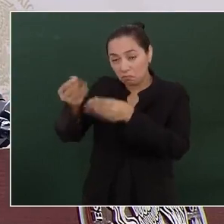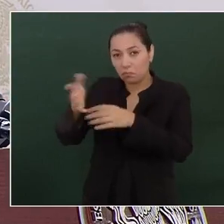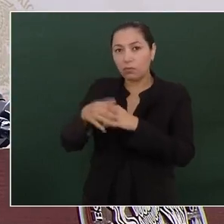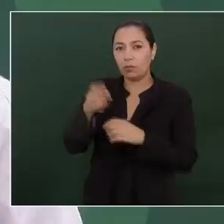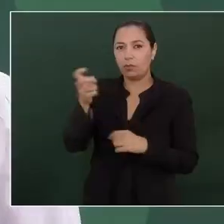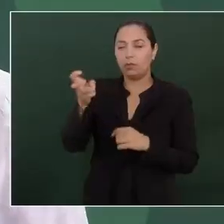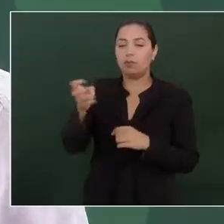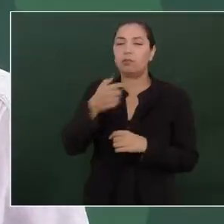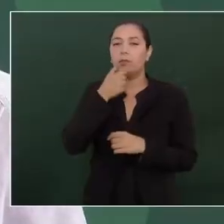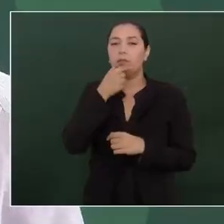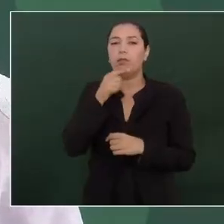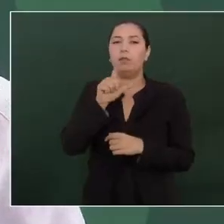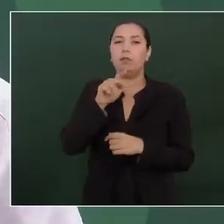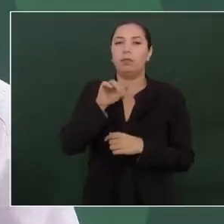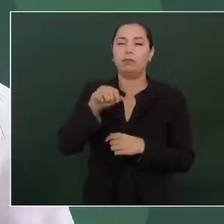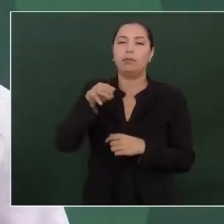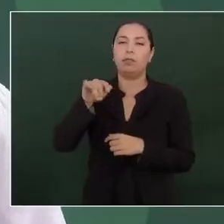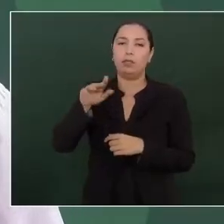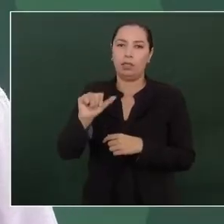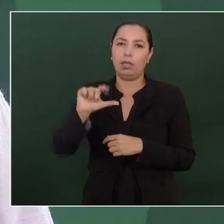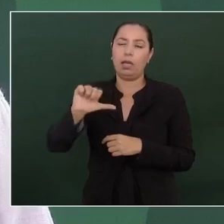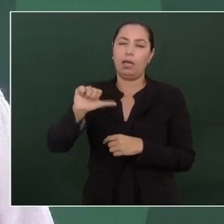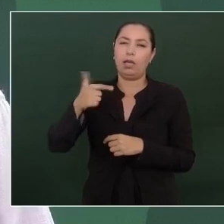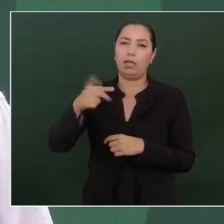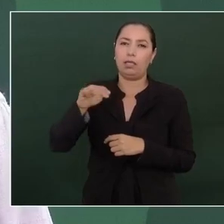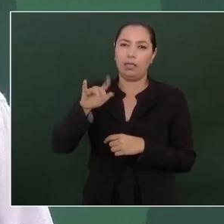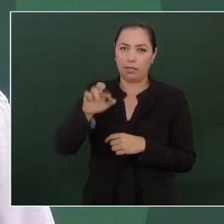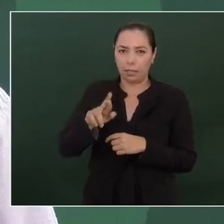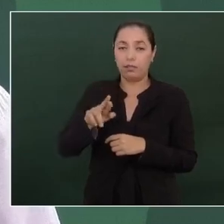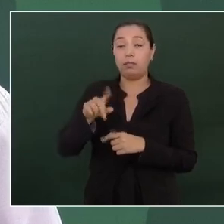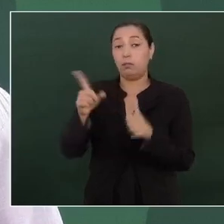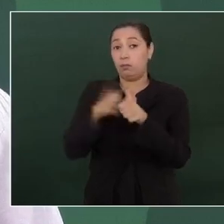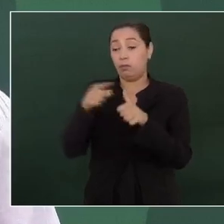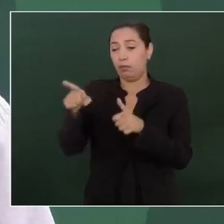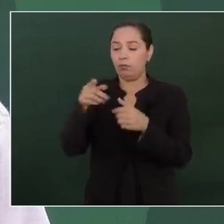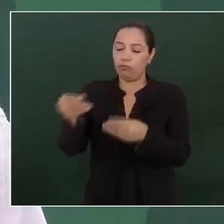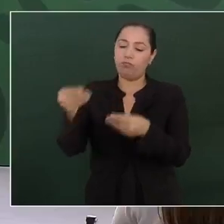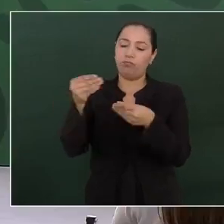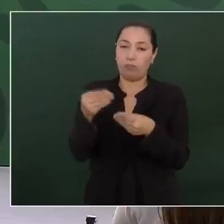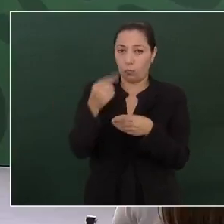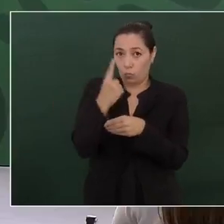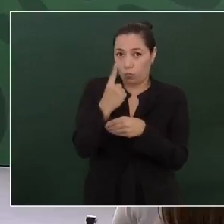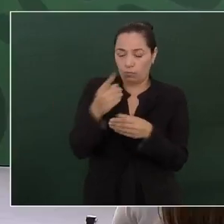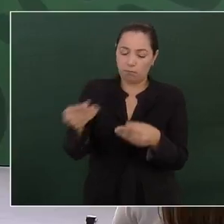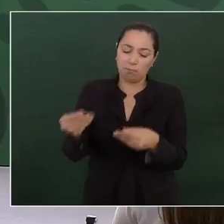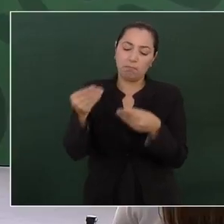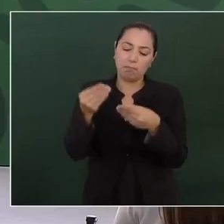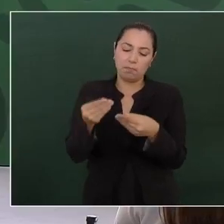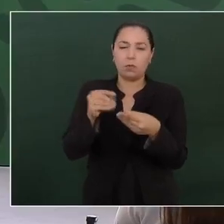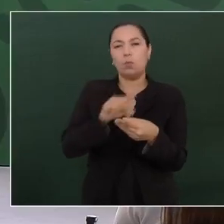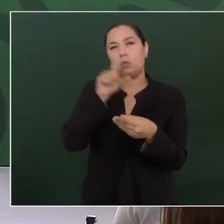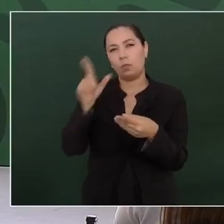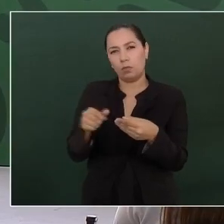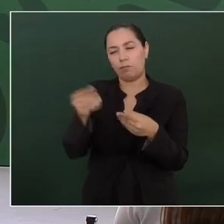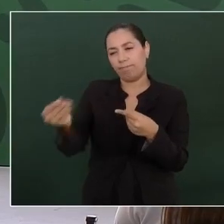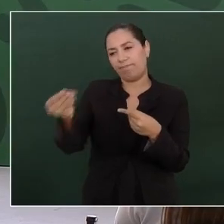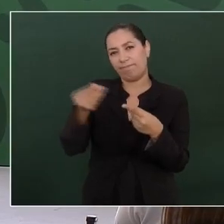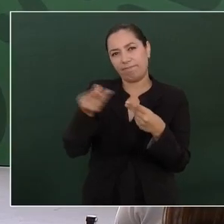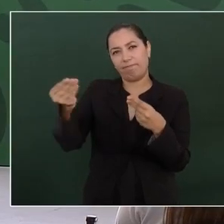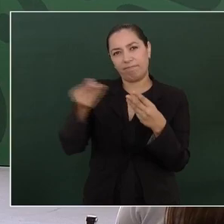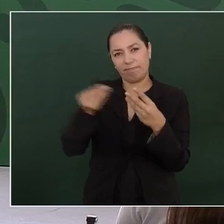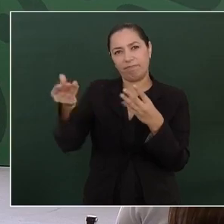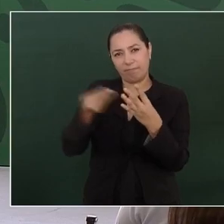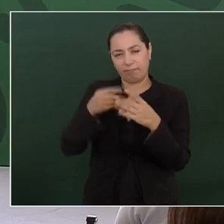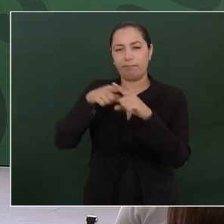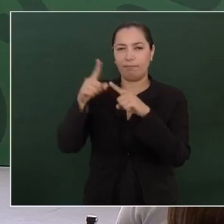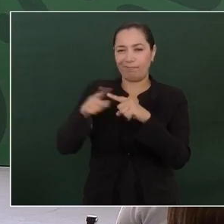Luis María Aguilar solicitó primero atraer uno de ellos y después sucesivamente los otros. Como ya